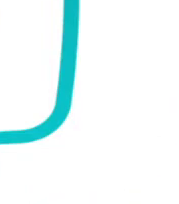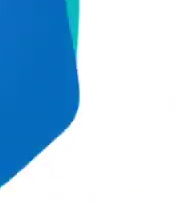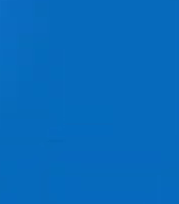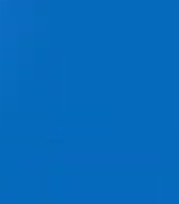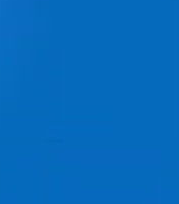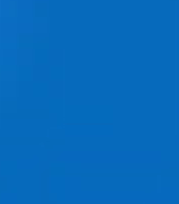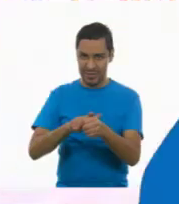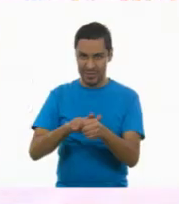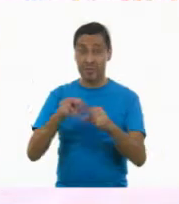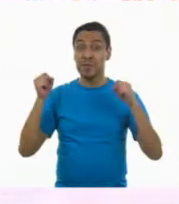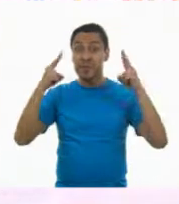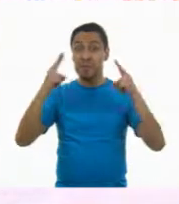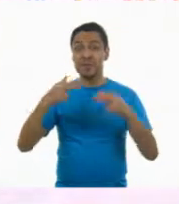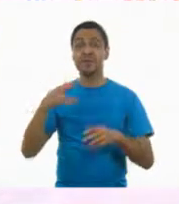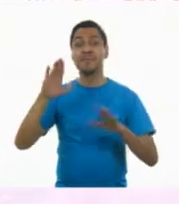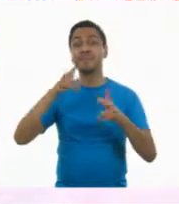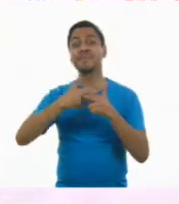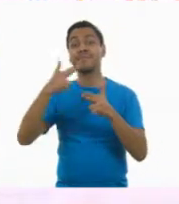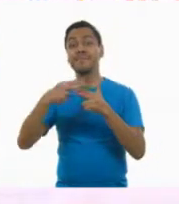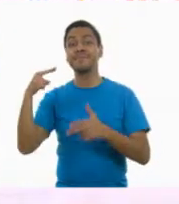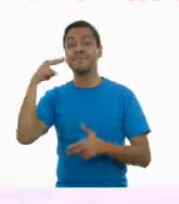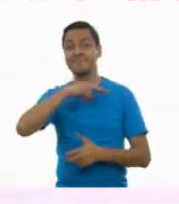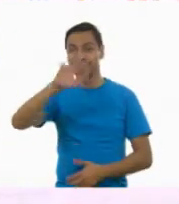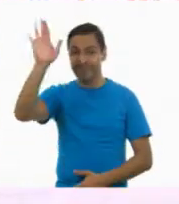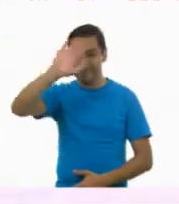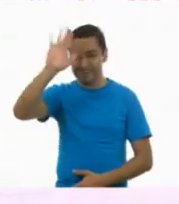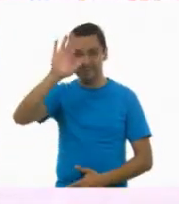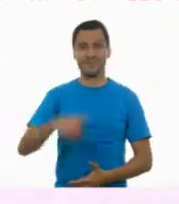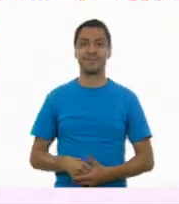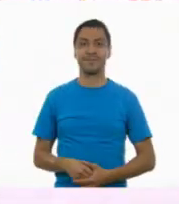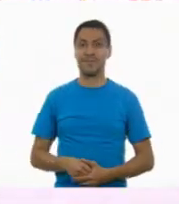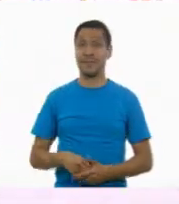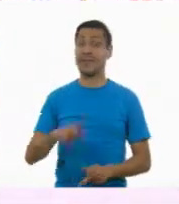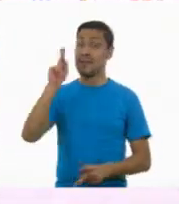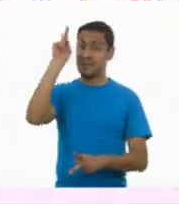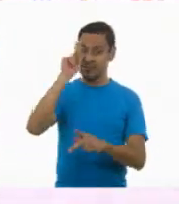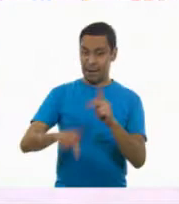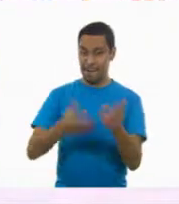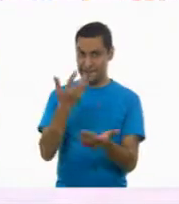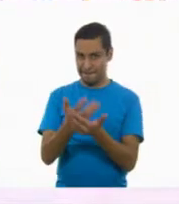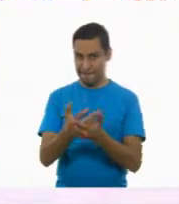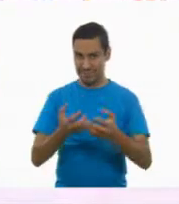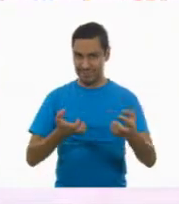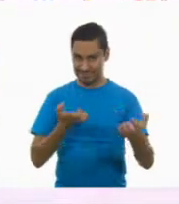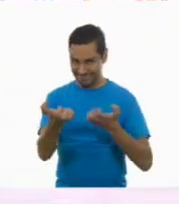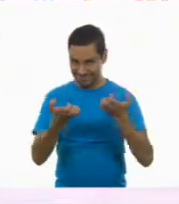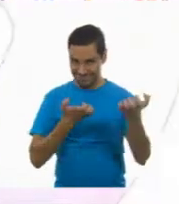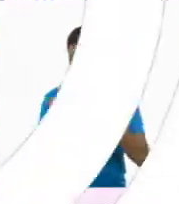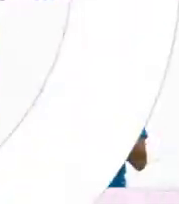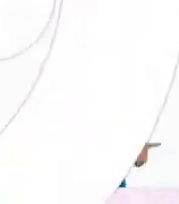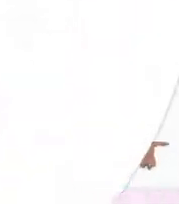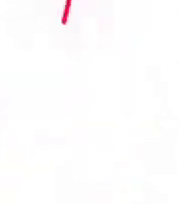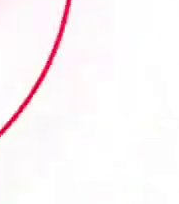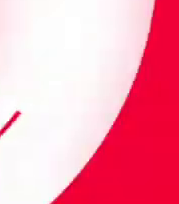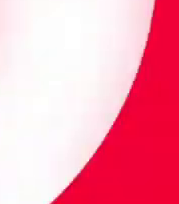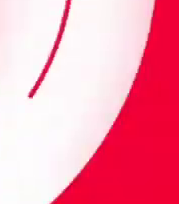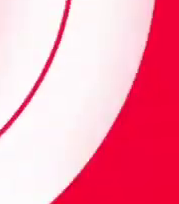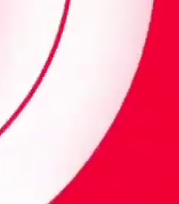¡Nos vemos! ¡Hasta la próxima! ¡Adiós! ¡Y vamos a una pausa activa! ¡Cierto, Panchito! ¡Muy bien! ¡Vamos a